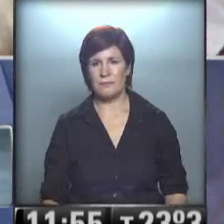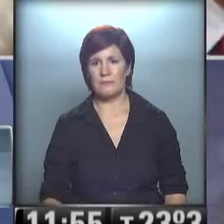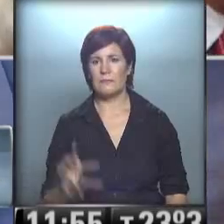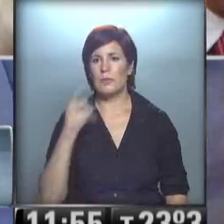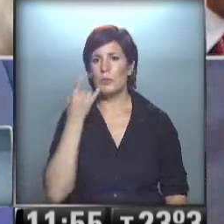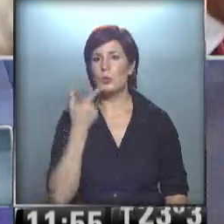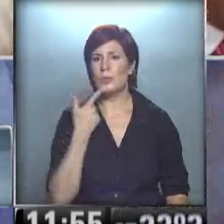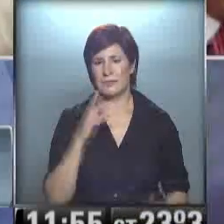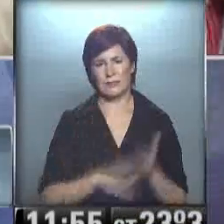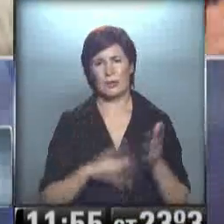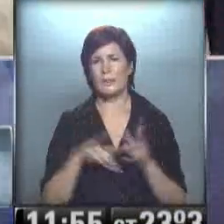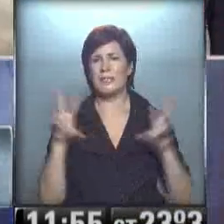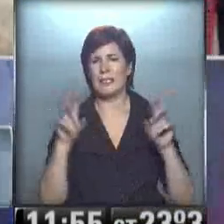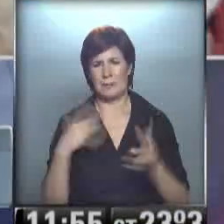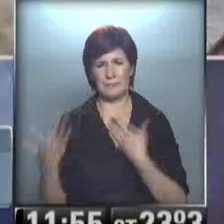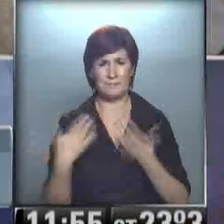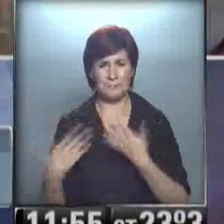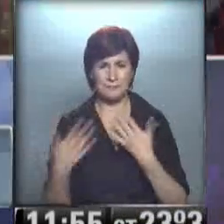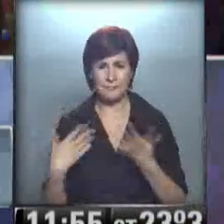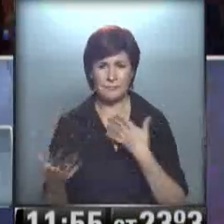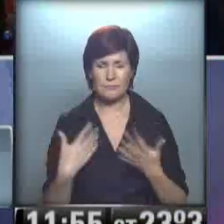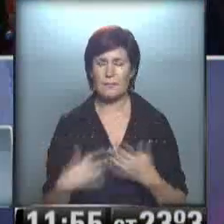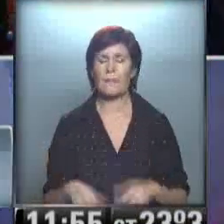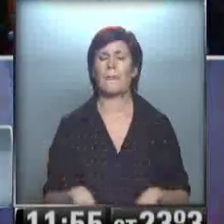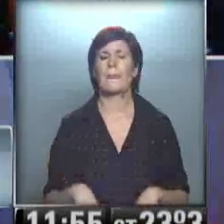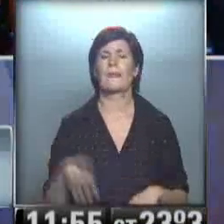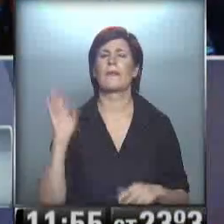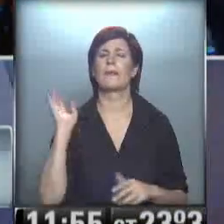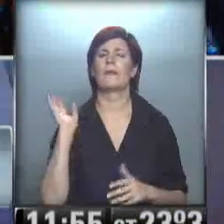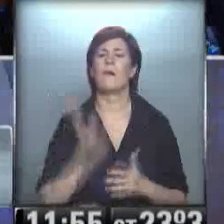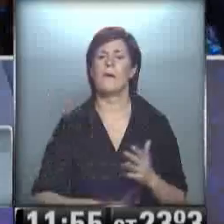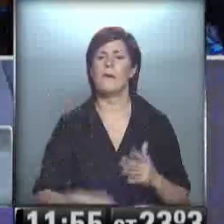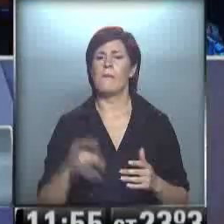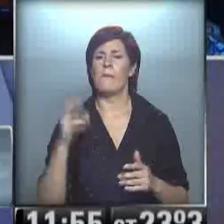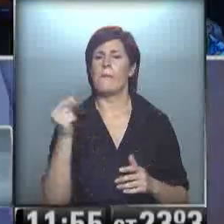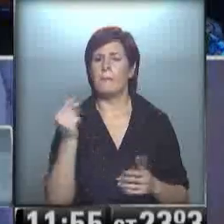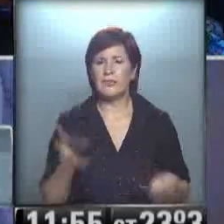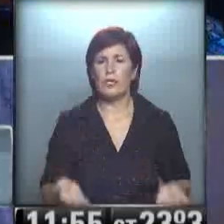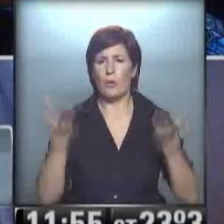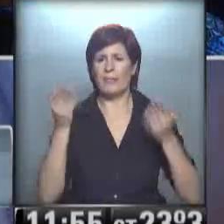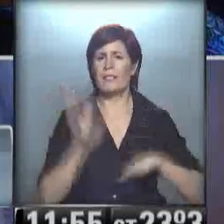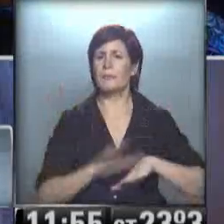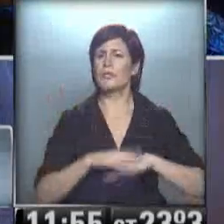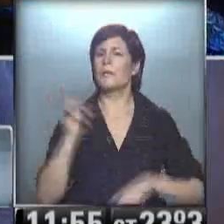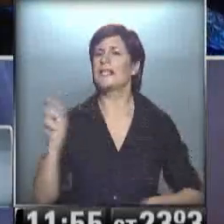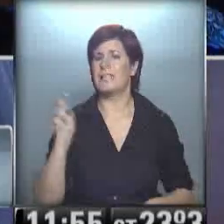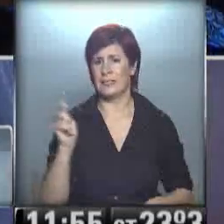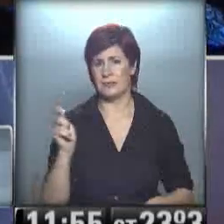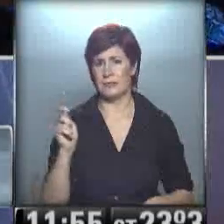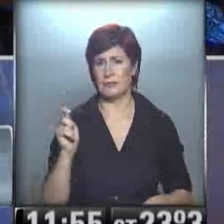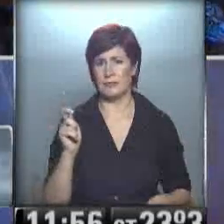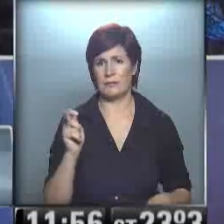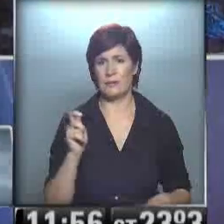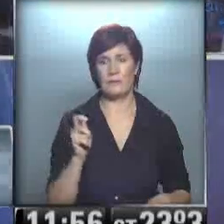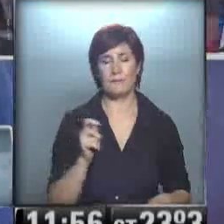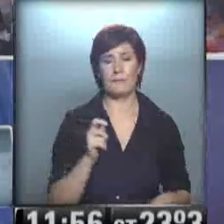sobre esto que estábamos conversando. ¿Quién es el responsable en definitiva del aumento de los precios? Si son las grandes cadenas